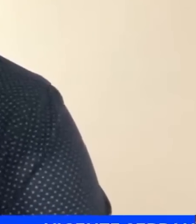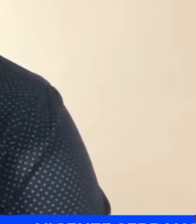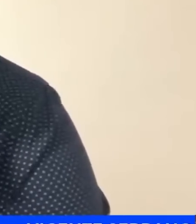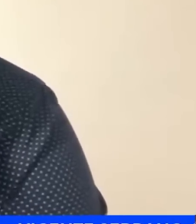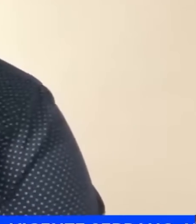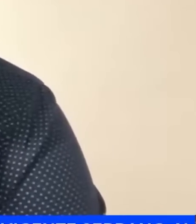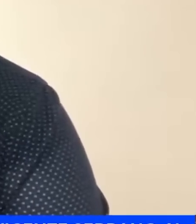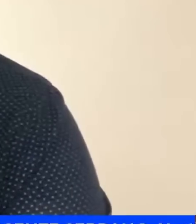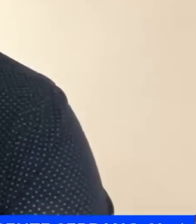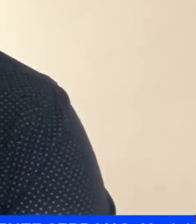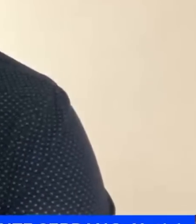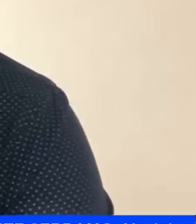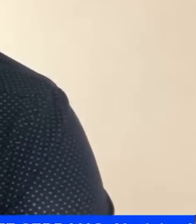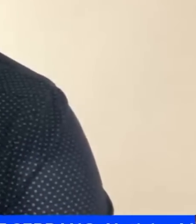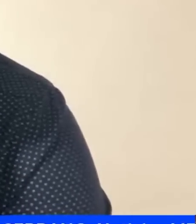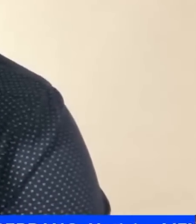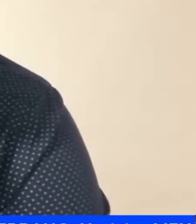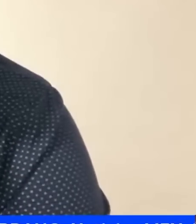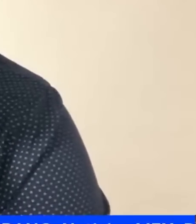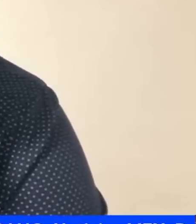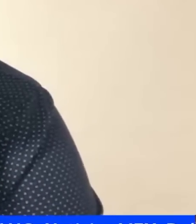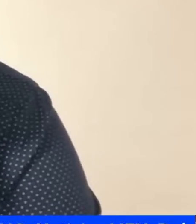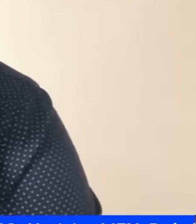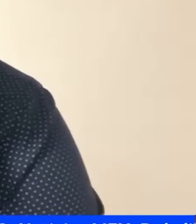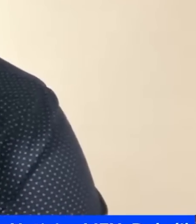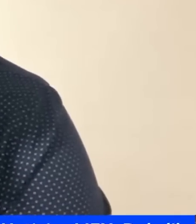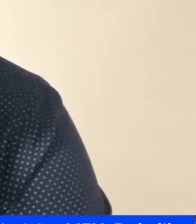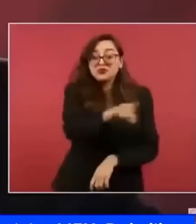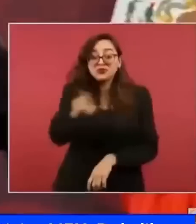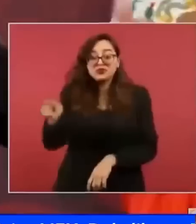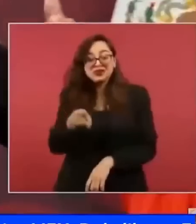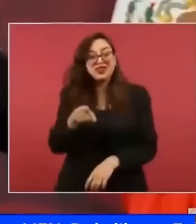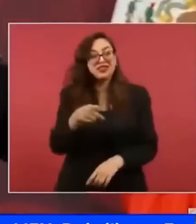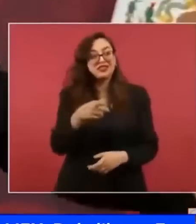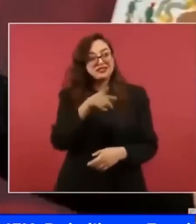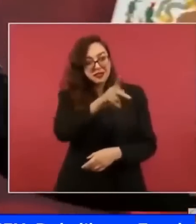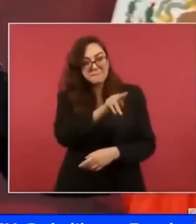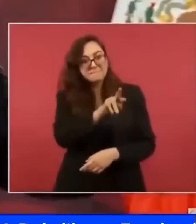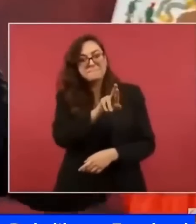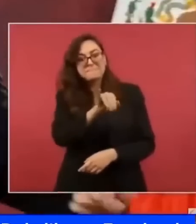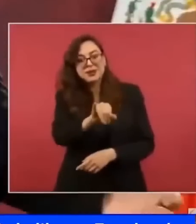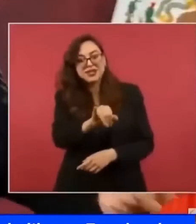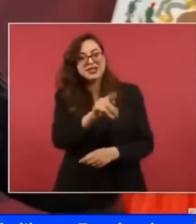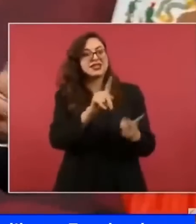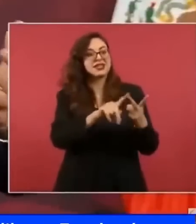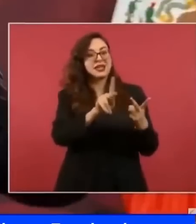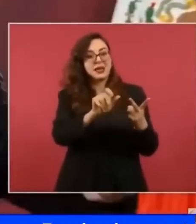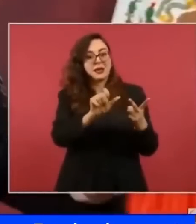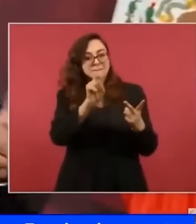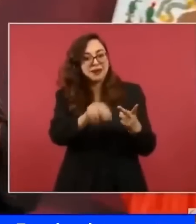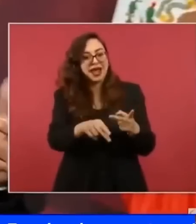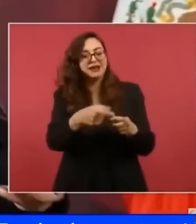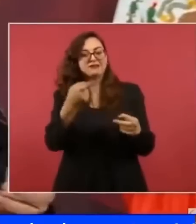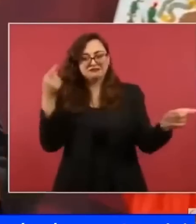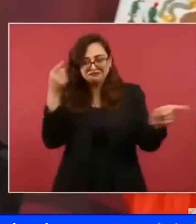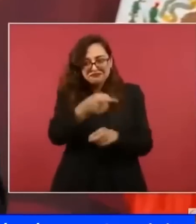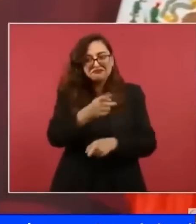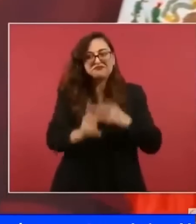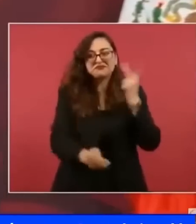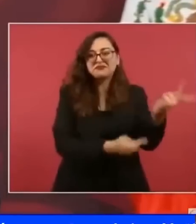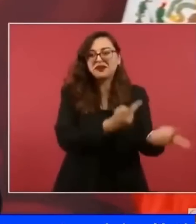vamos desmenuzando para la audiencia de Sin Censura, doctor. De hecho,